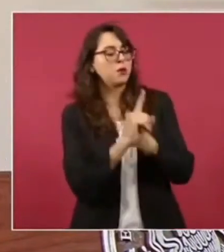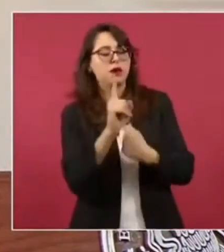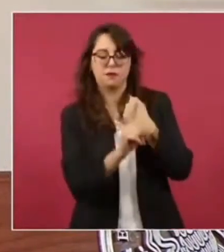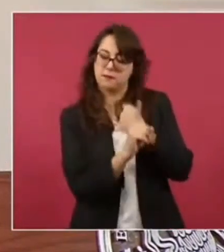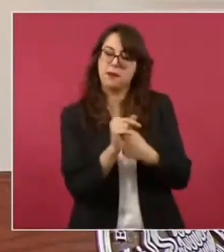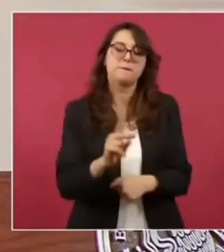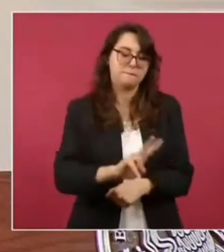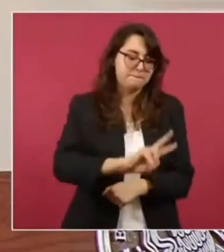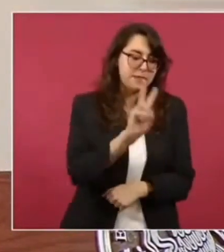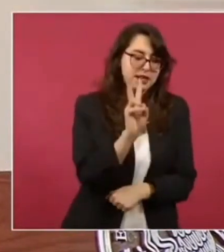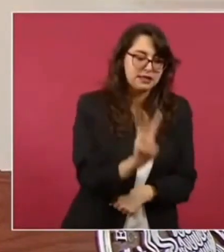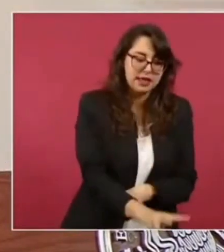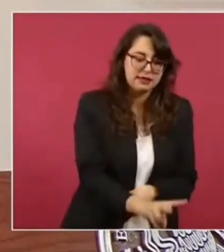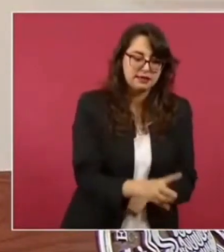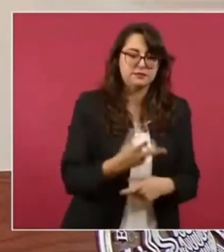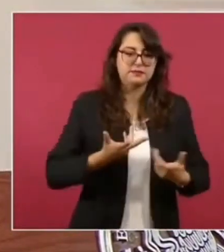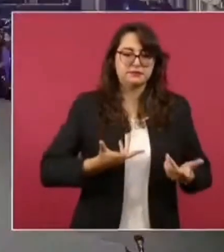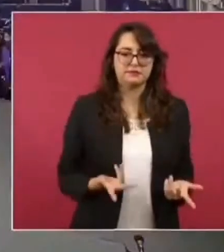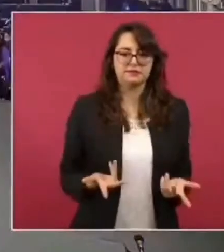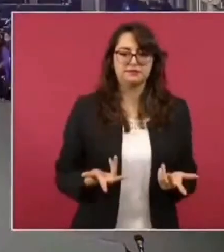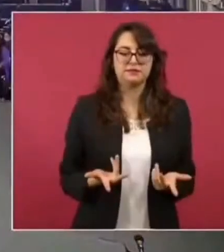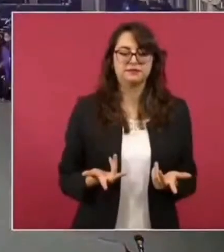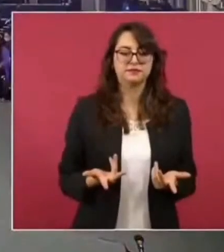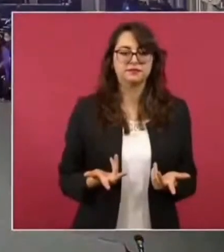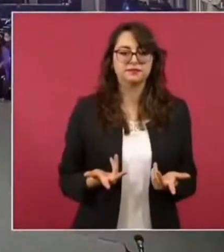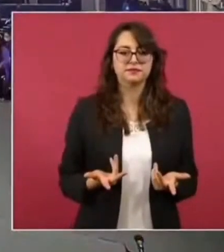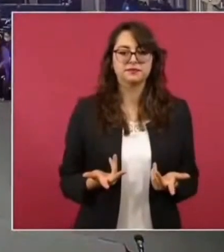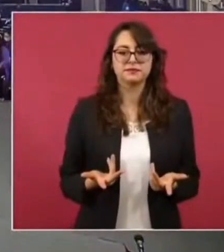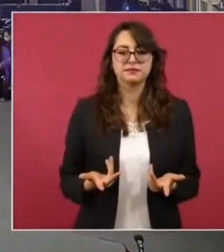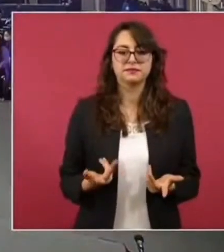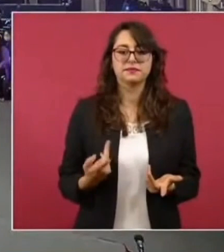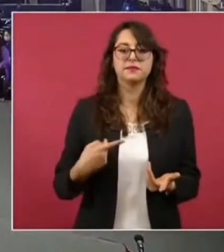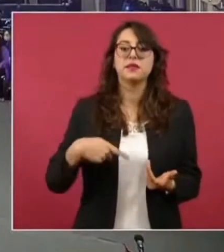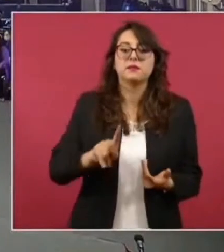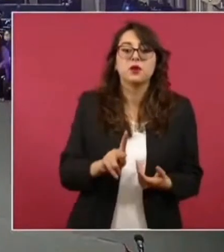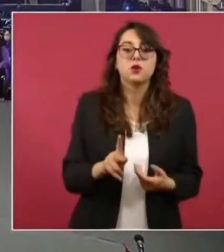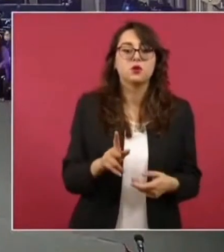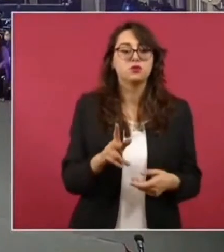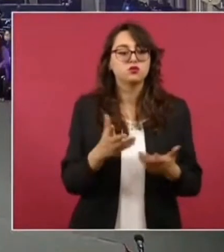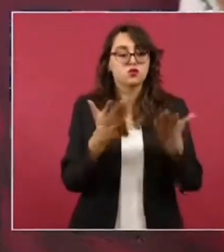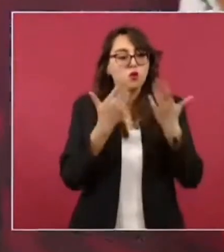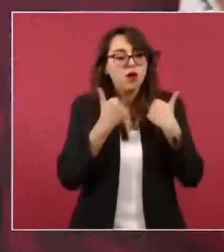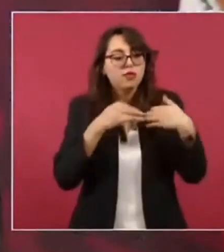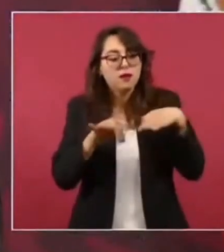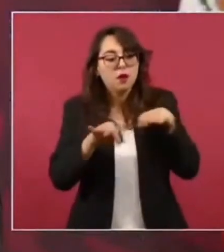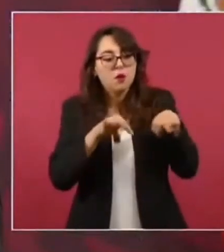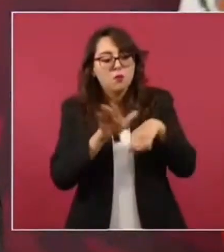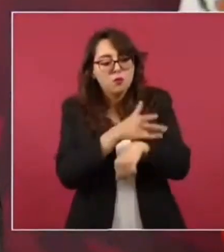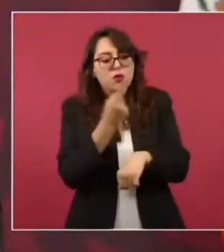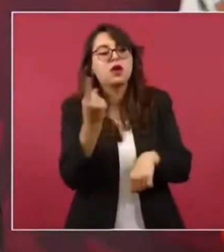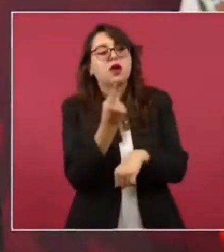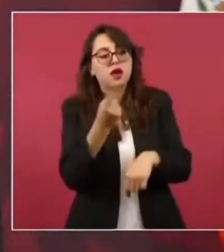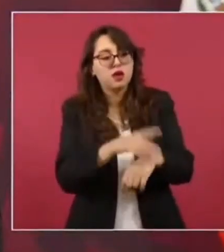para buscarse la vida de manera honrada, pero por la corrupción.